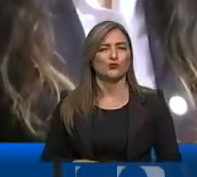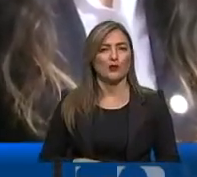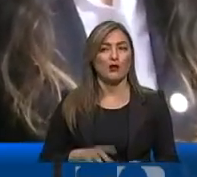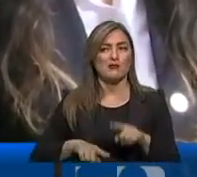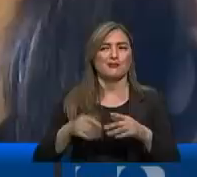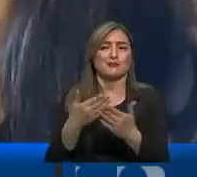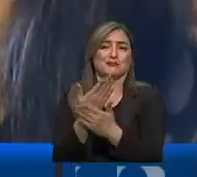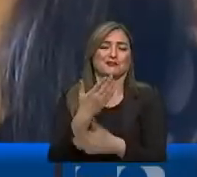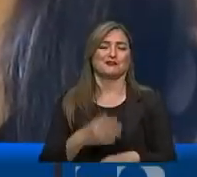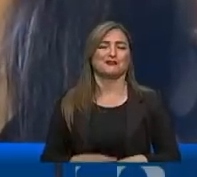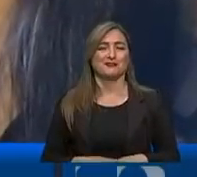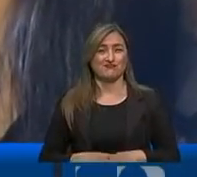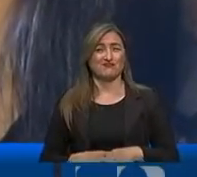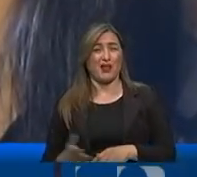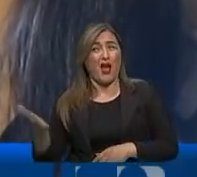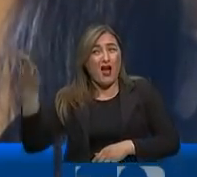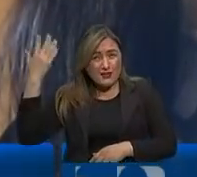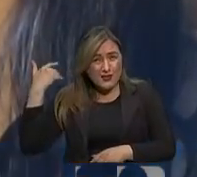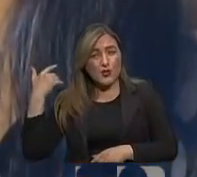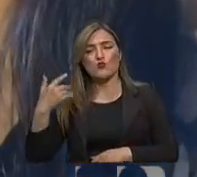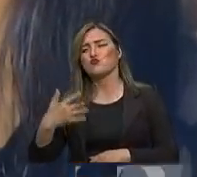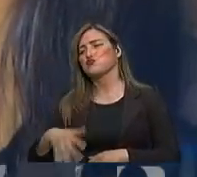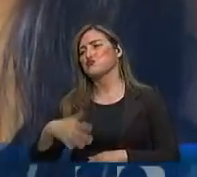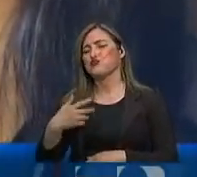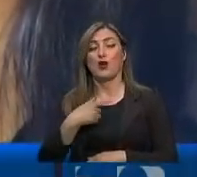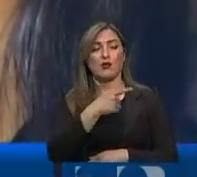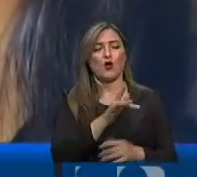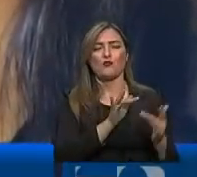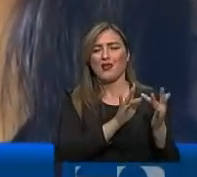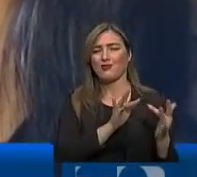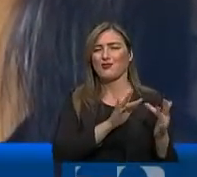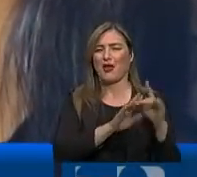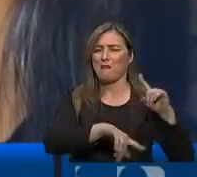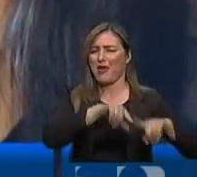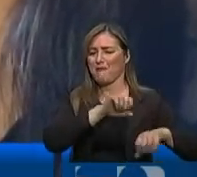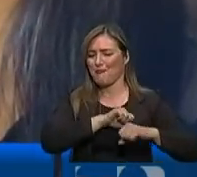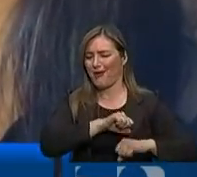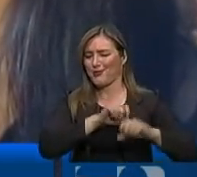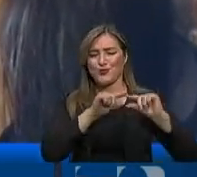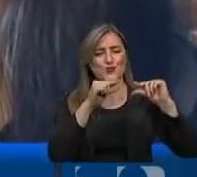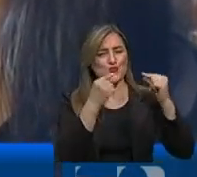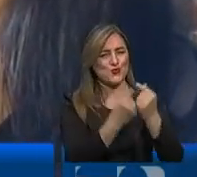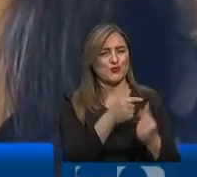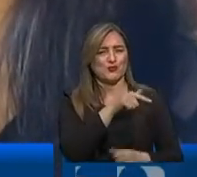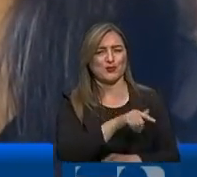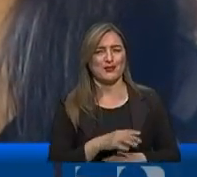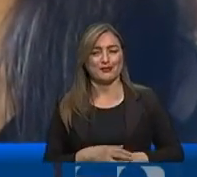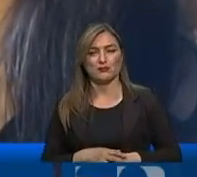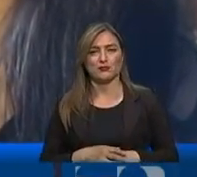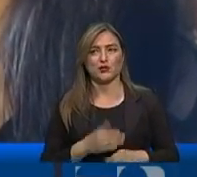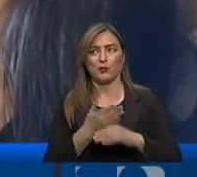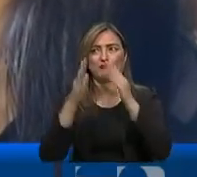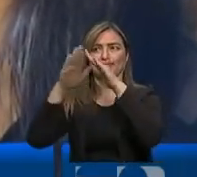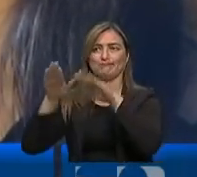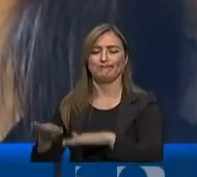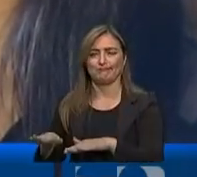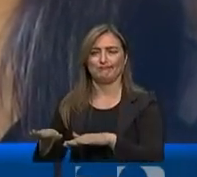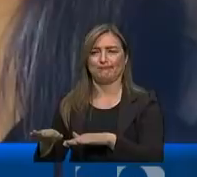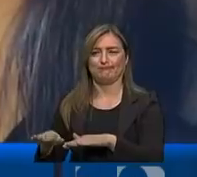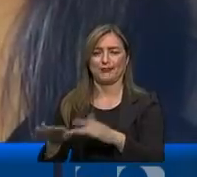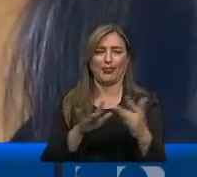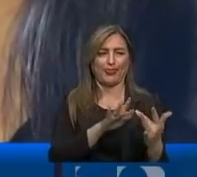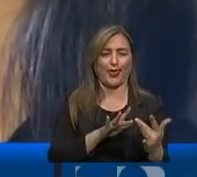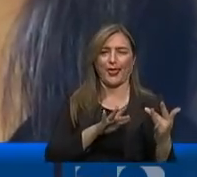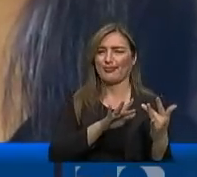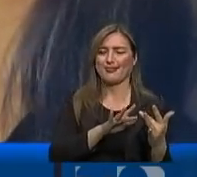nuevas amistades. Las relaciones cambian por no tener contacto físico con ellos. Las relaciones